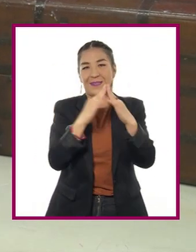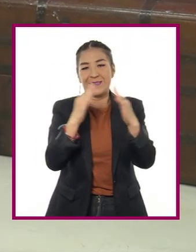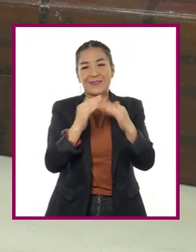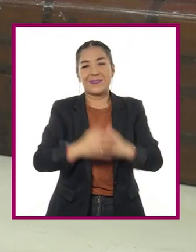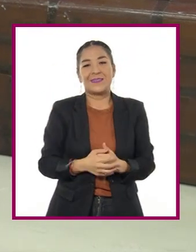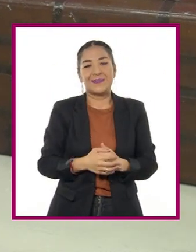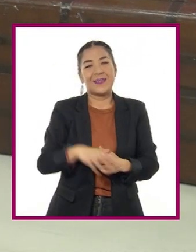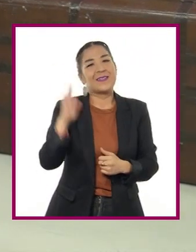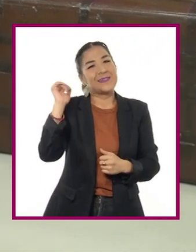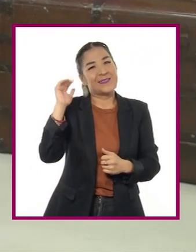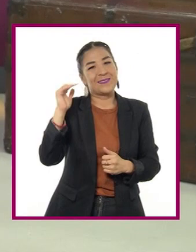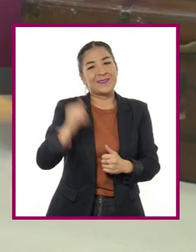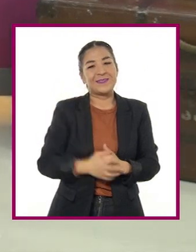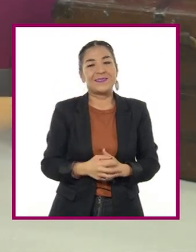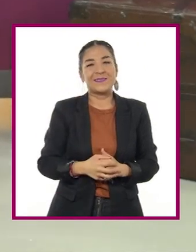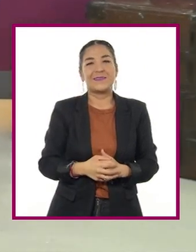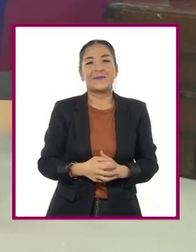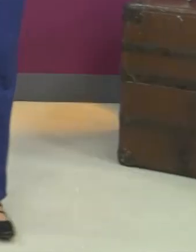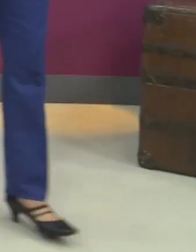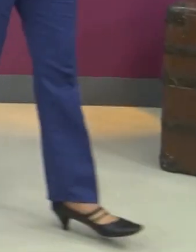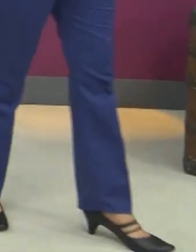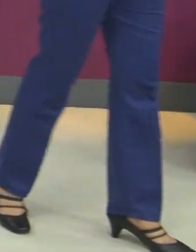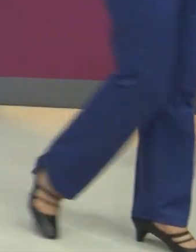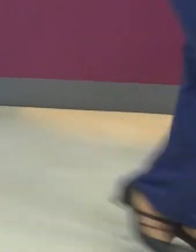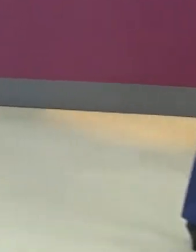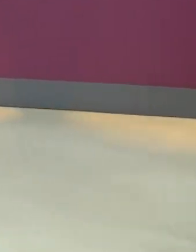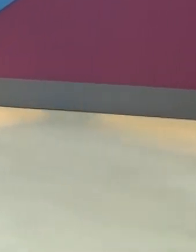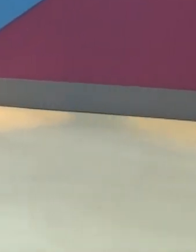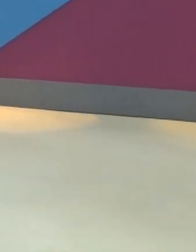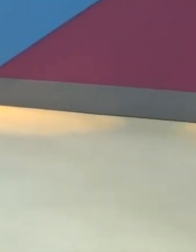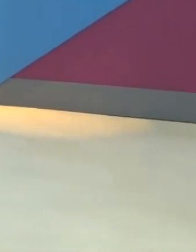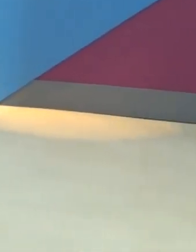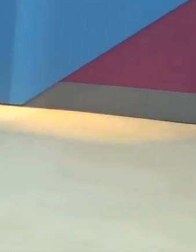Casa. ¡Hasta la próxima!